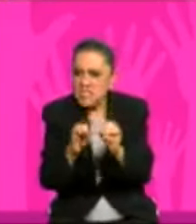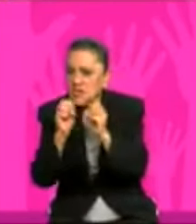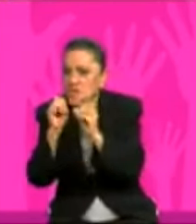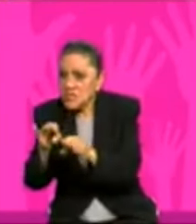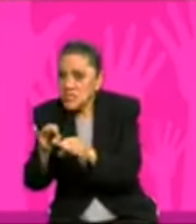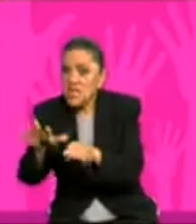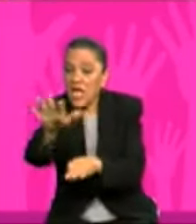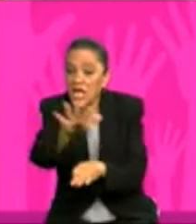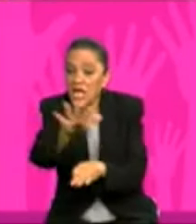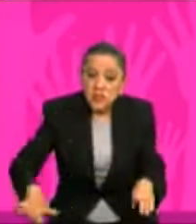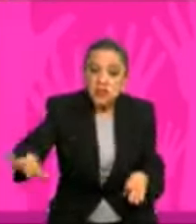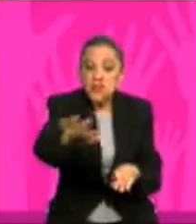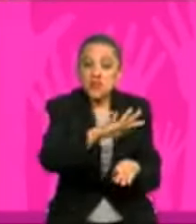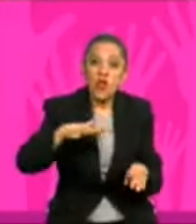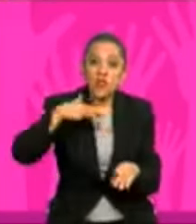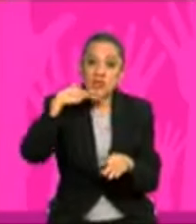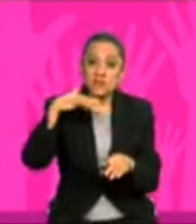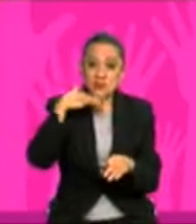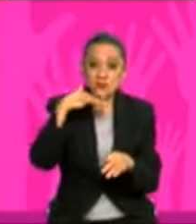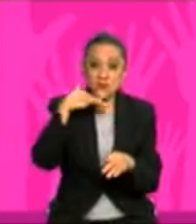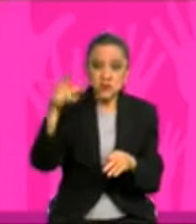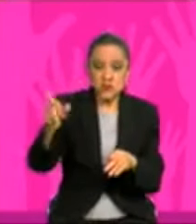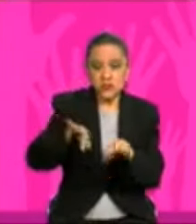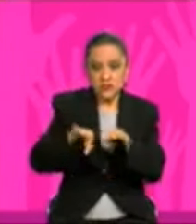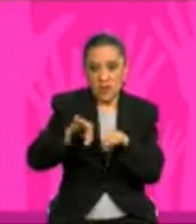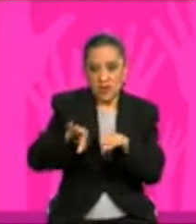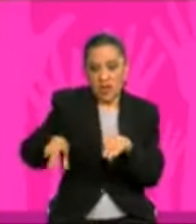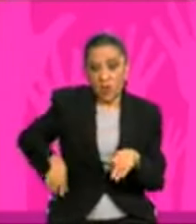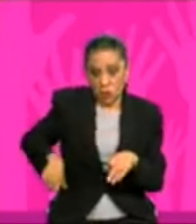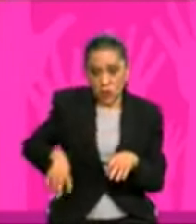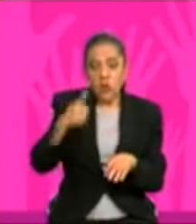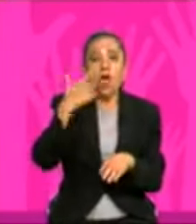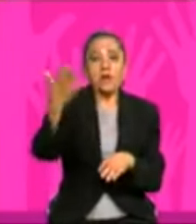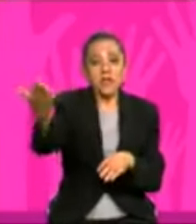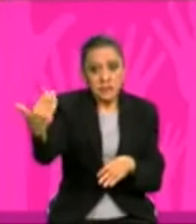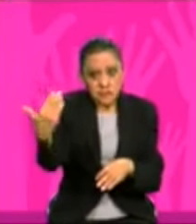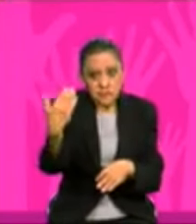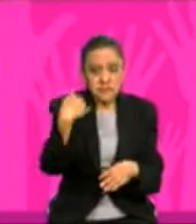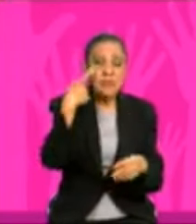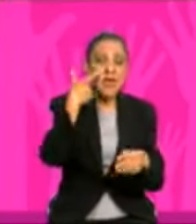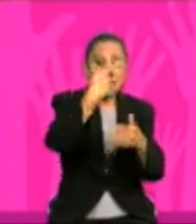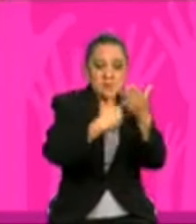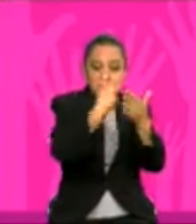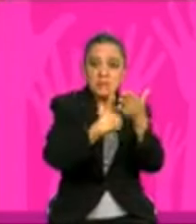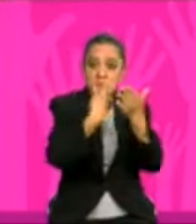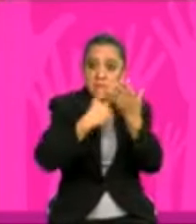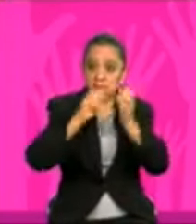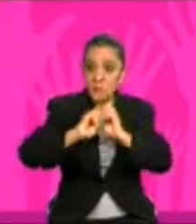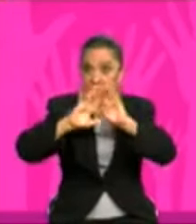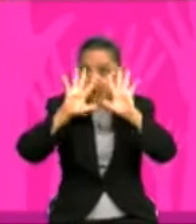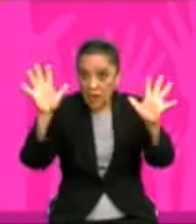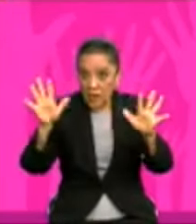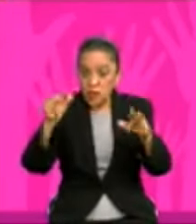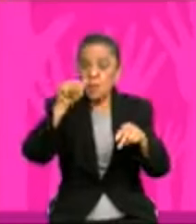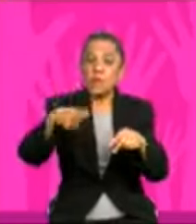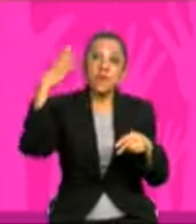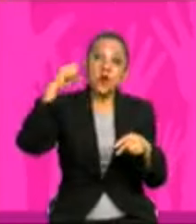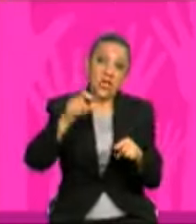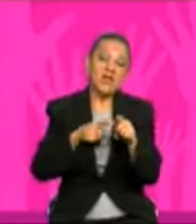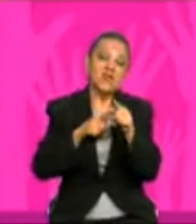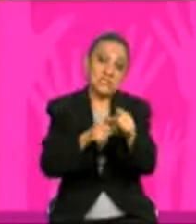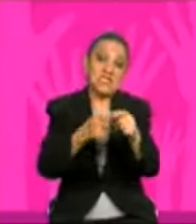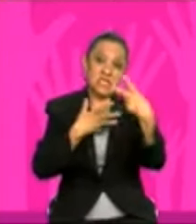el gabinete corrupto de Cuauhtémoc Blanco a rendir cuentas. Morelos tiene 2 opciones, seguir en el abandono, en